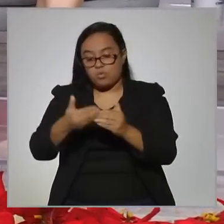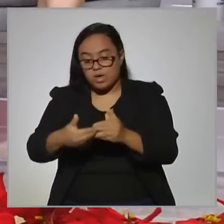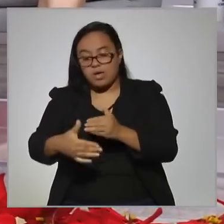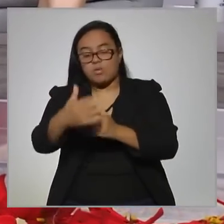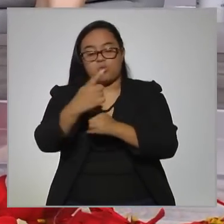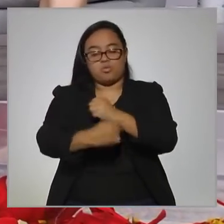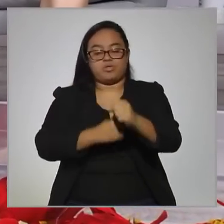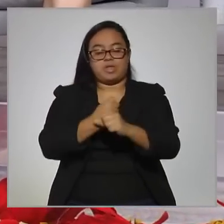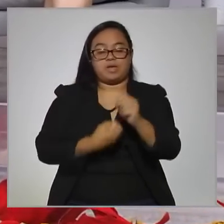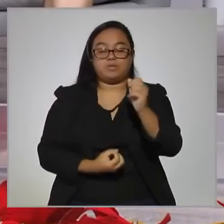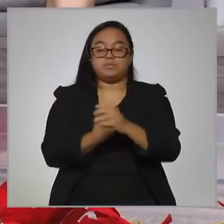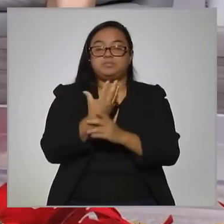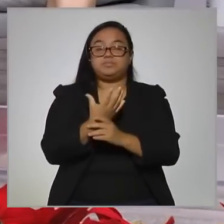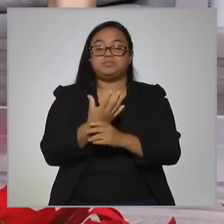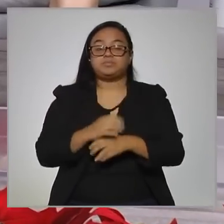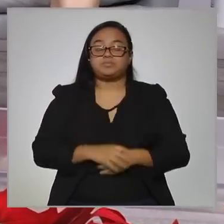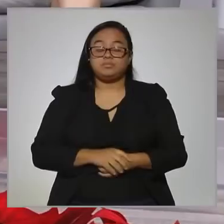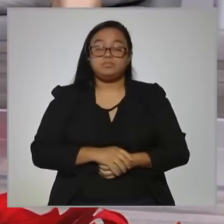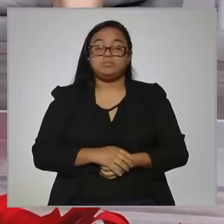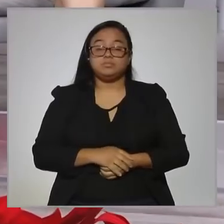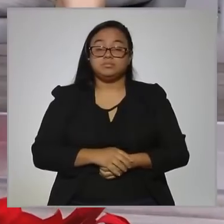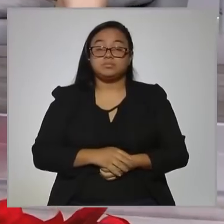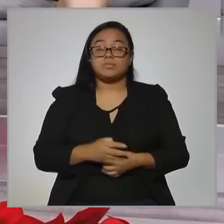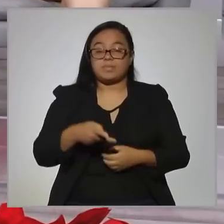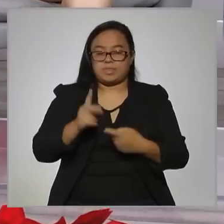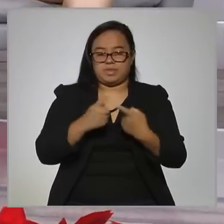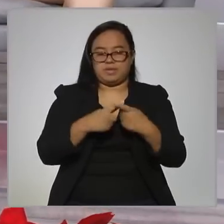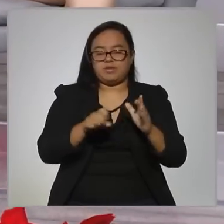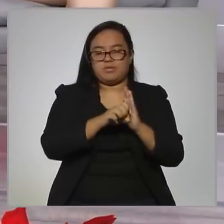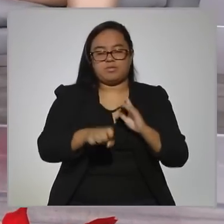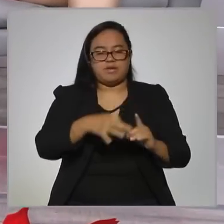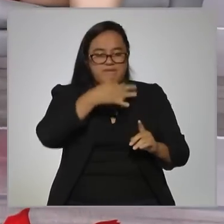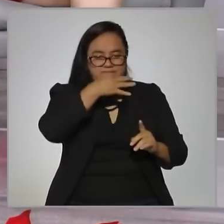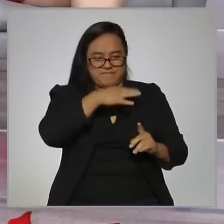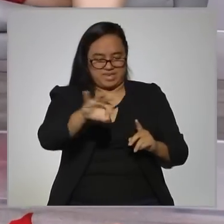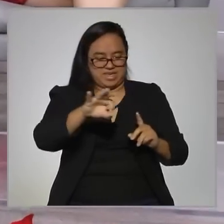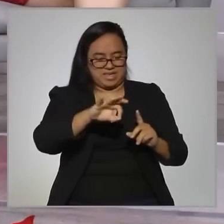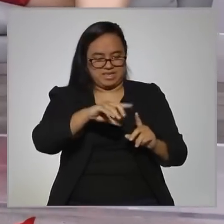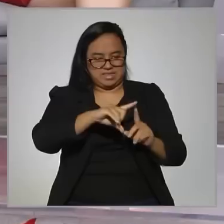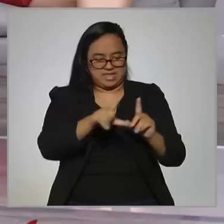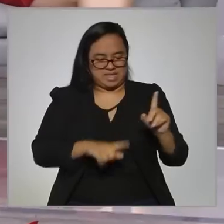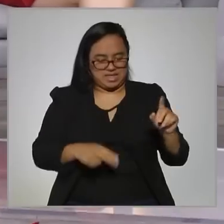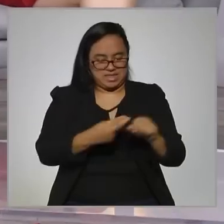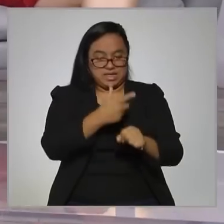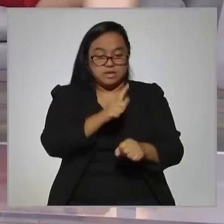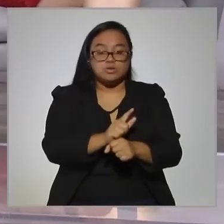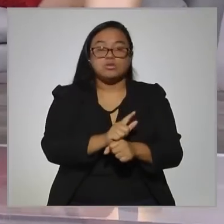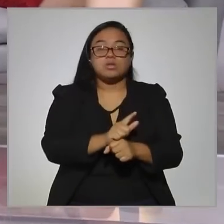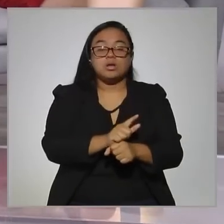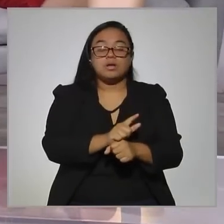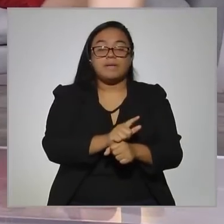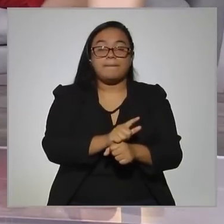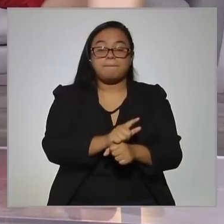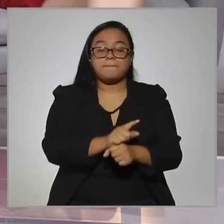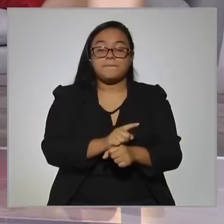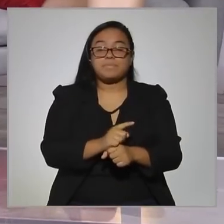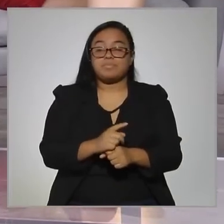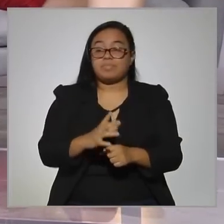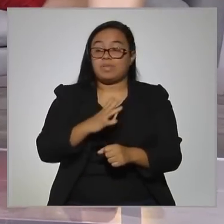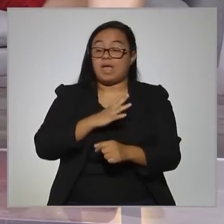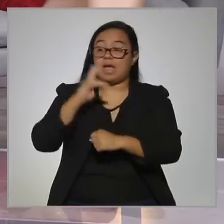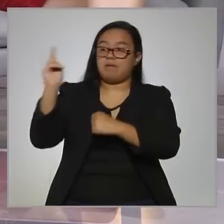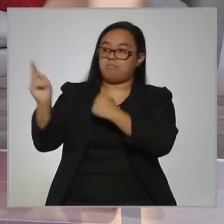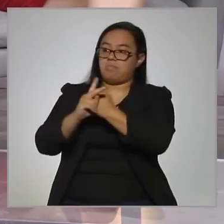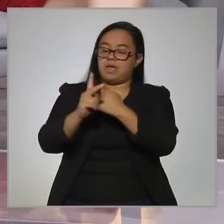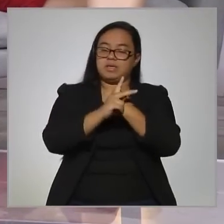año, pero es un elemento que, a diferencia de lo que van a ser las fiestas nacionales, ¿no? Pues no compartimos con una gran cantidad de